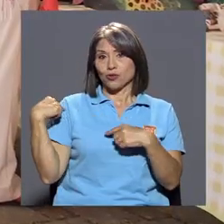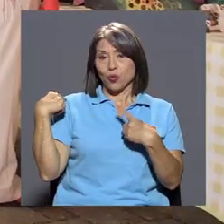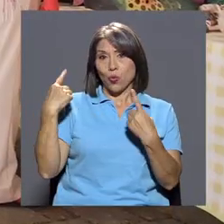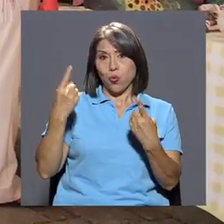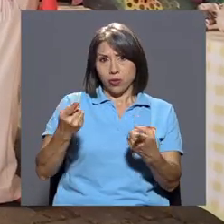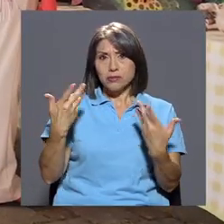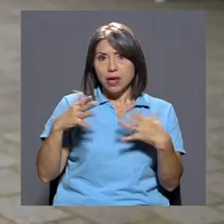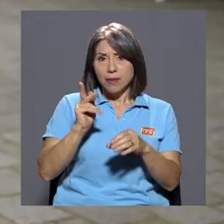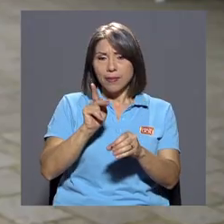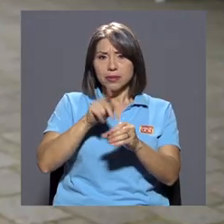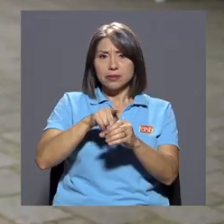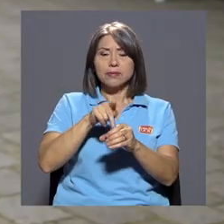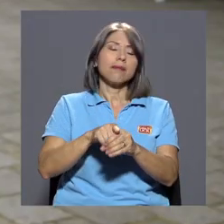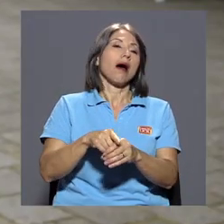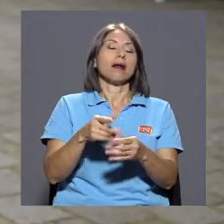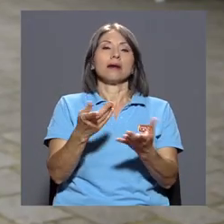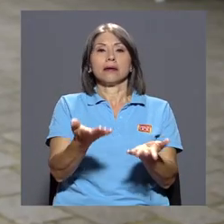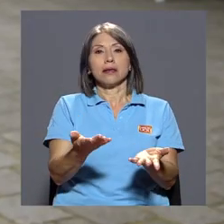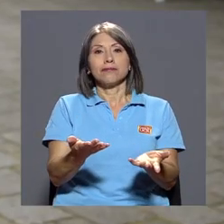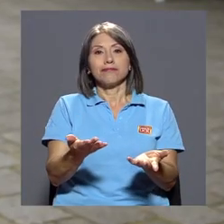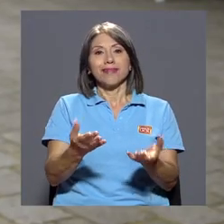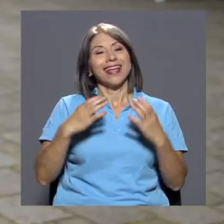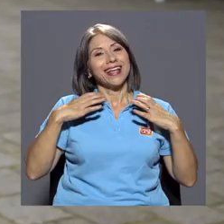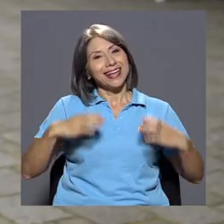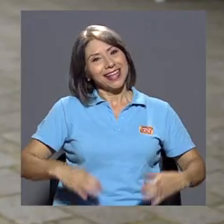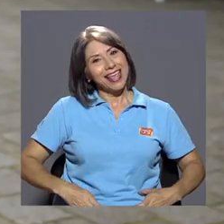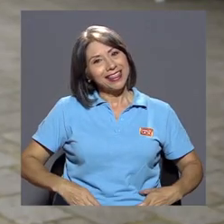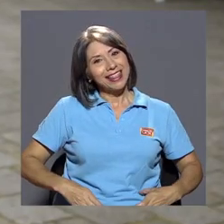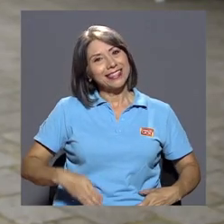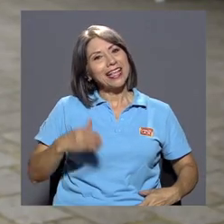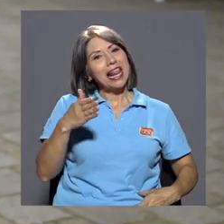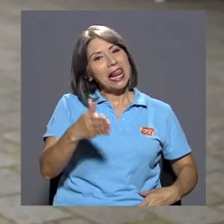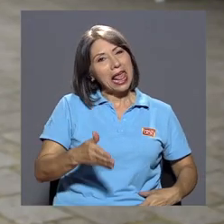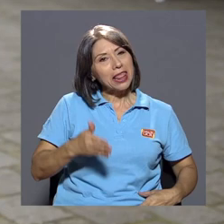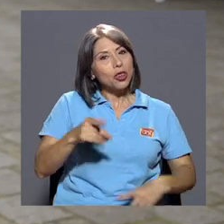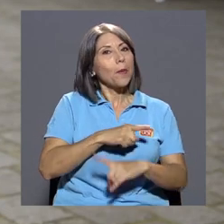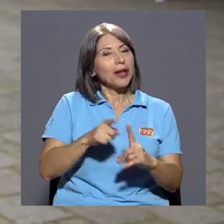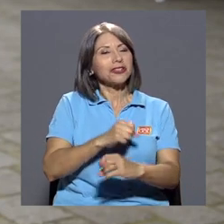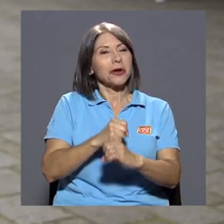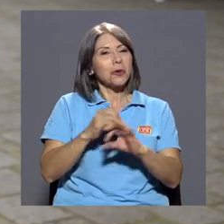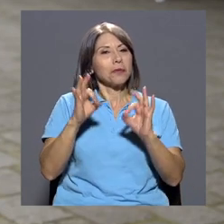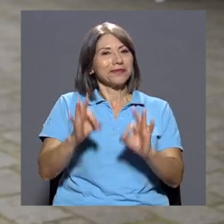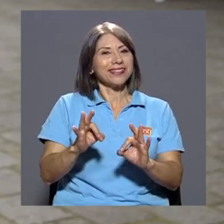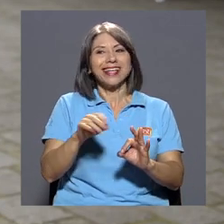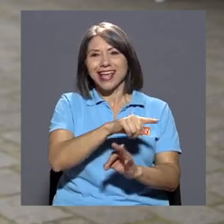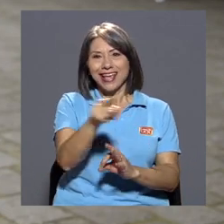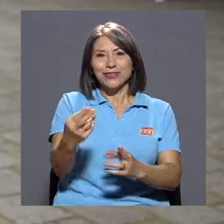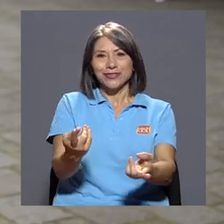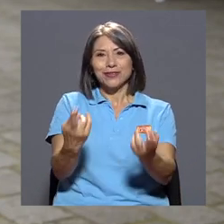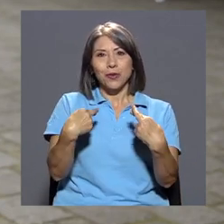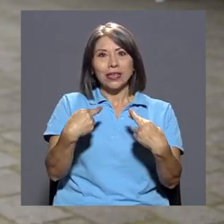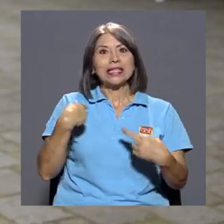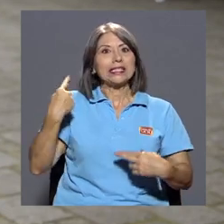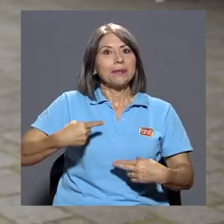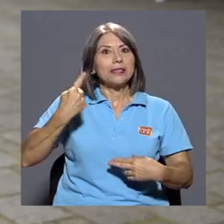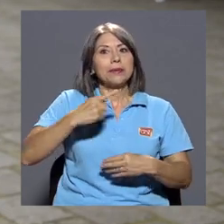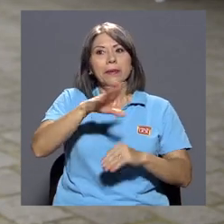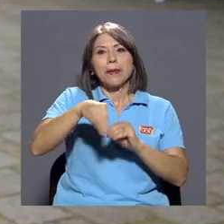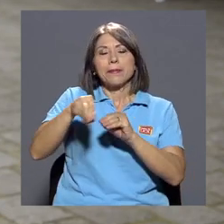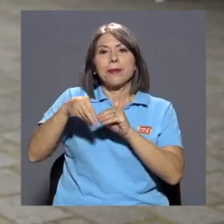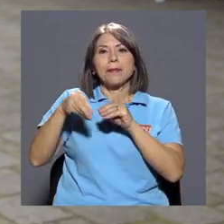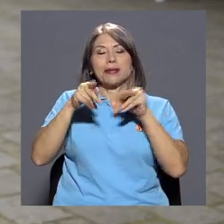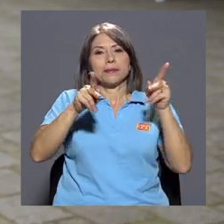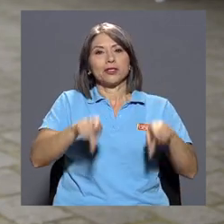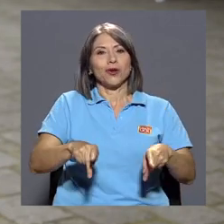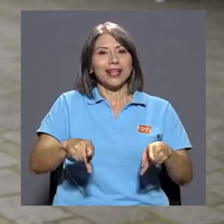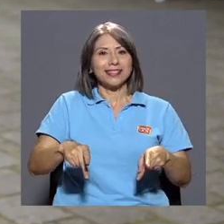en esa feria y los clientes, lenta pero segura la feria, pero los clientes han respondido y cada día llegan más.